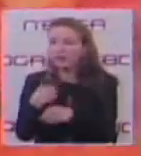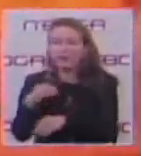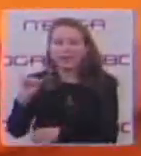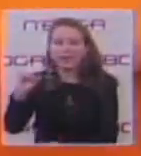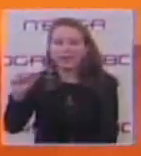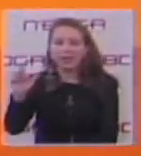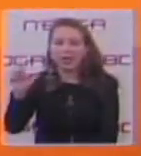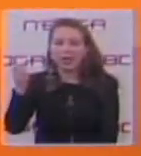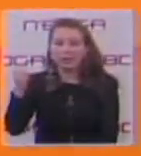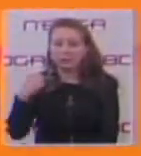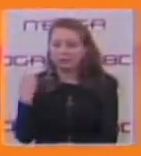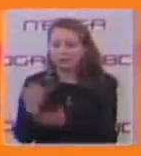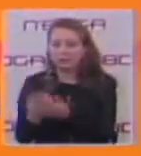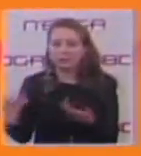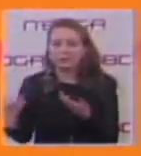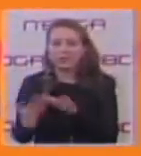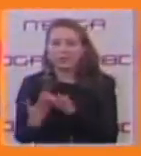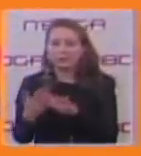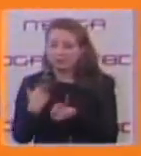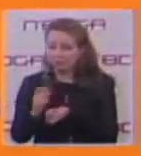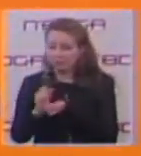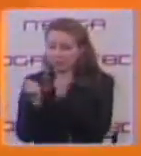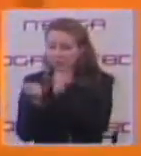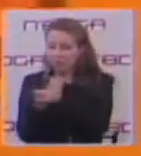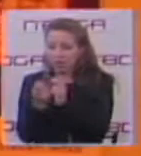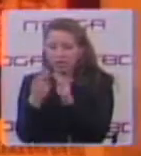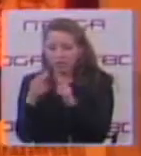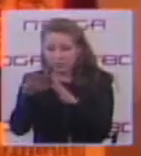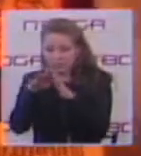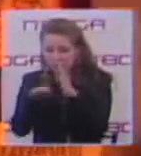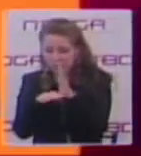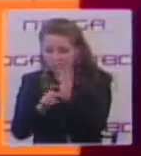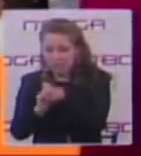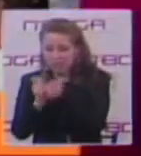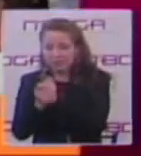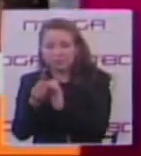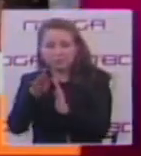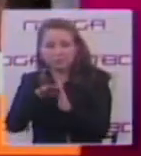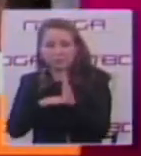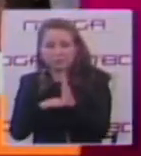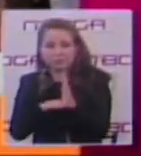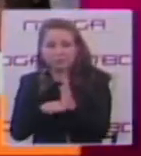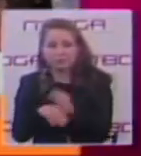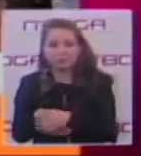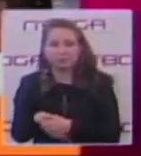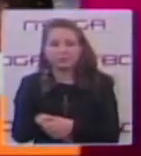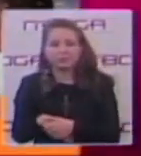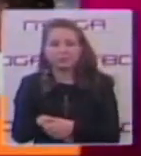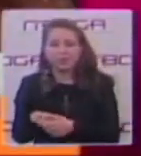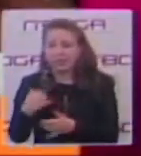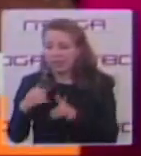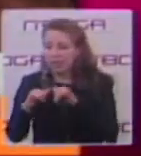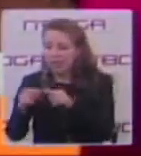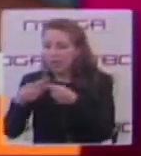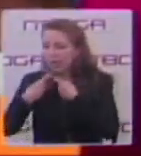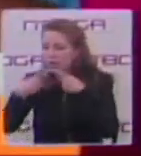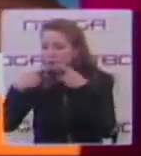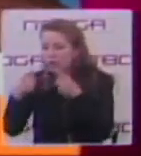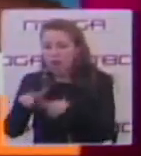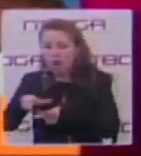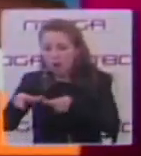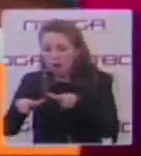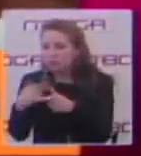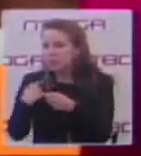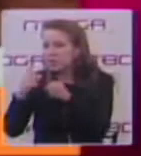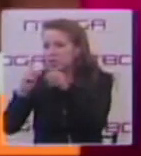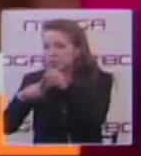los. De esa manera cambiamos la imagen, cambiamos el menú, y queremos, como de hecho lo estamos haciendo, seguir lanzando locales, tanto